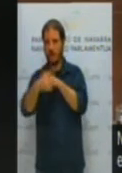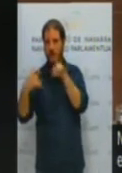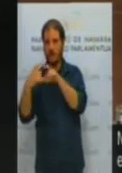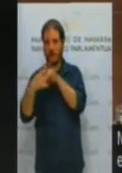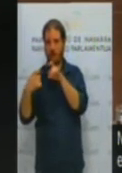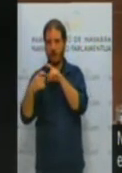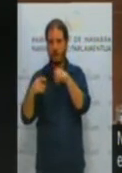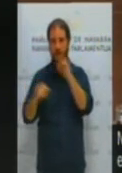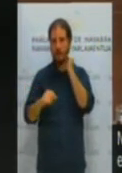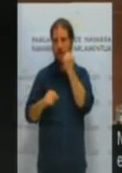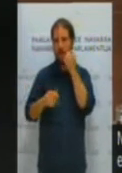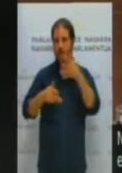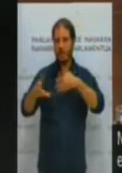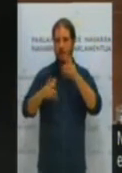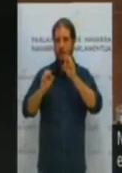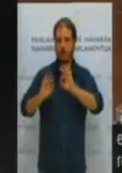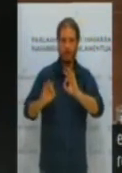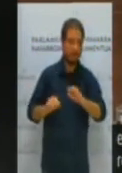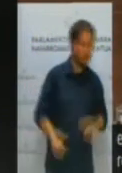las propias quejas ciudadanas.